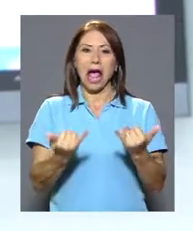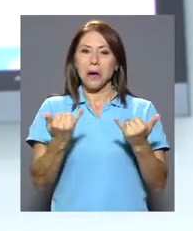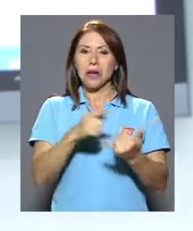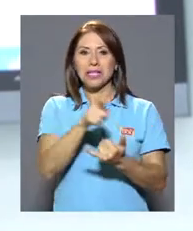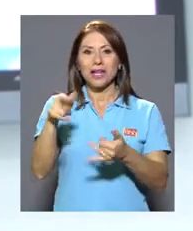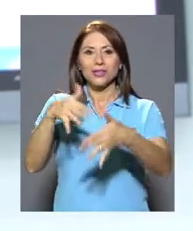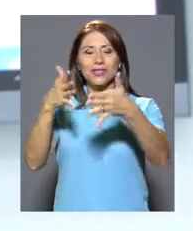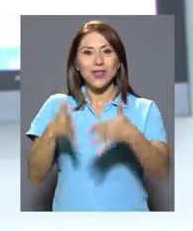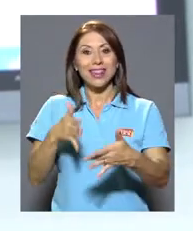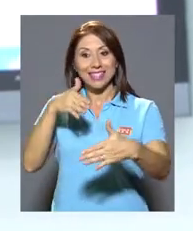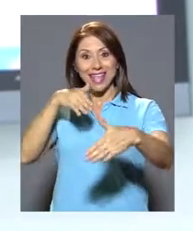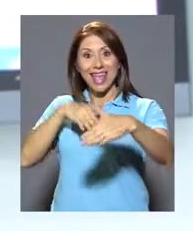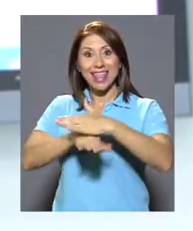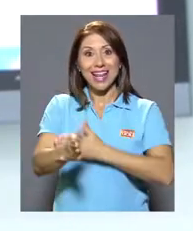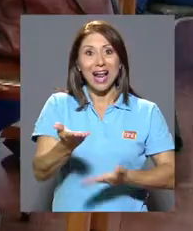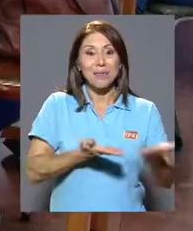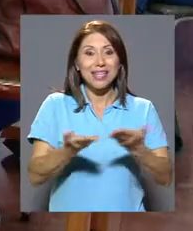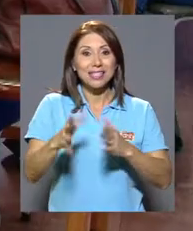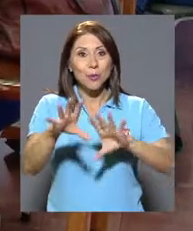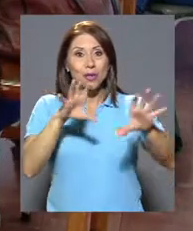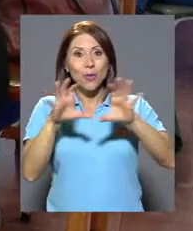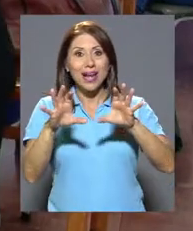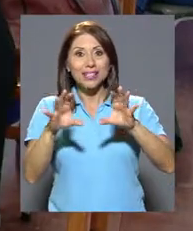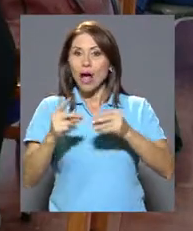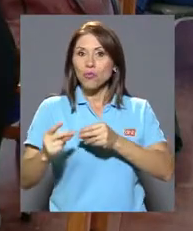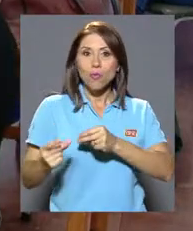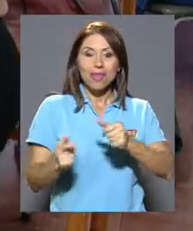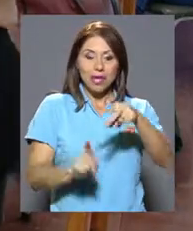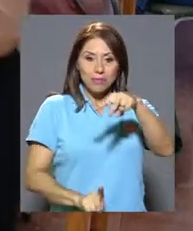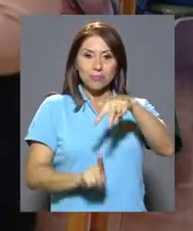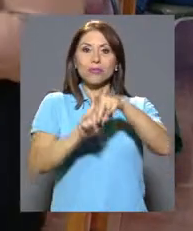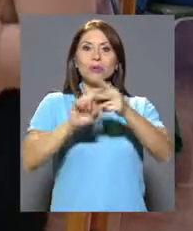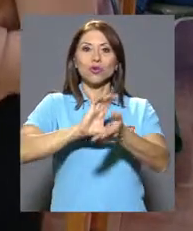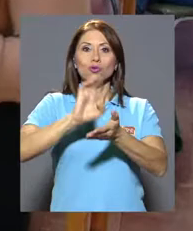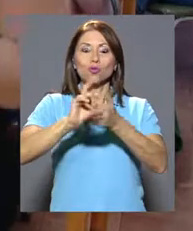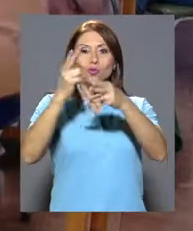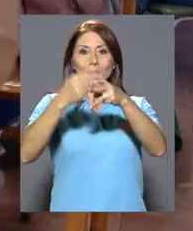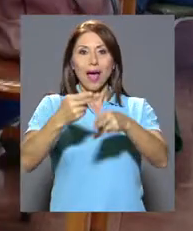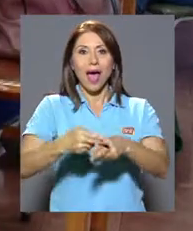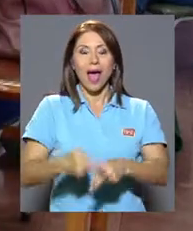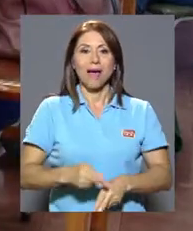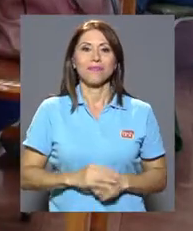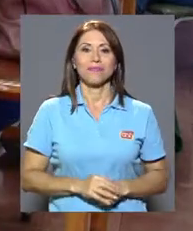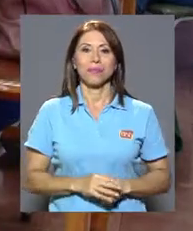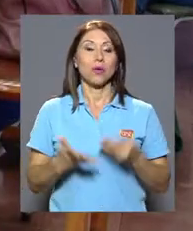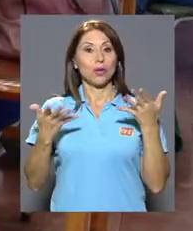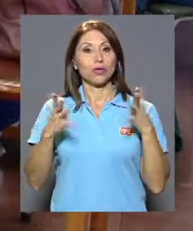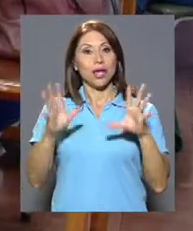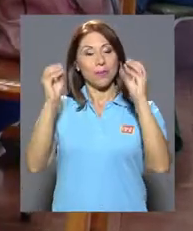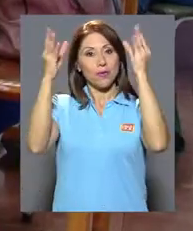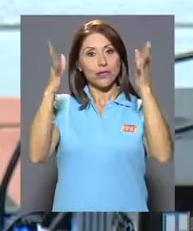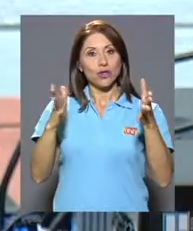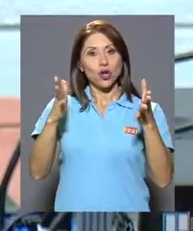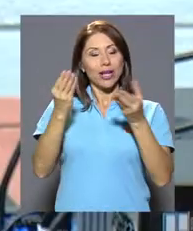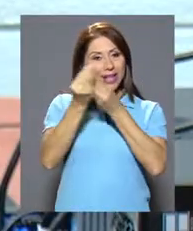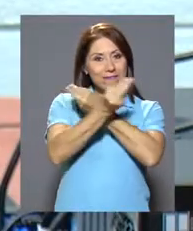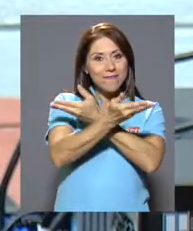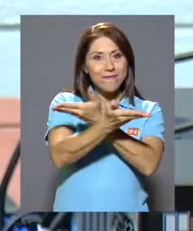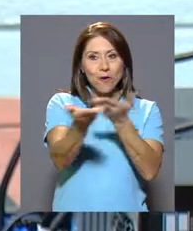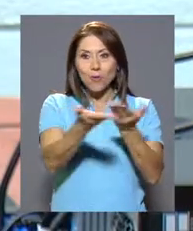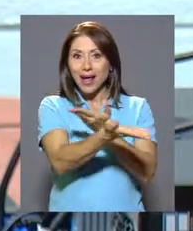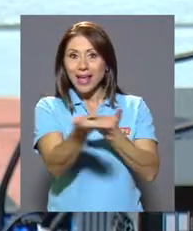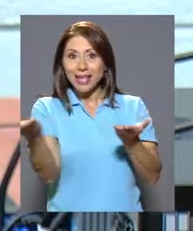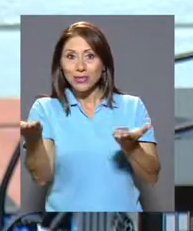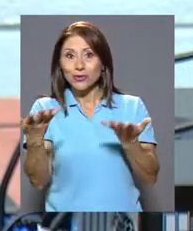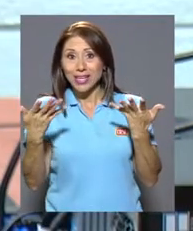virtual, automáticamente le salen los cursos en los que está matriculado o matriculada. Una vez que el profesor informa a los estudiantes de la existencia del